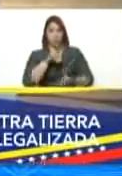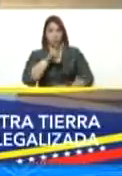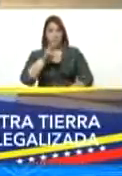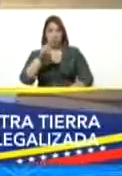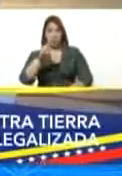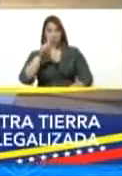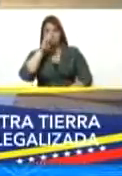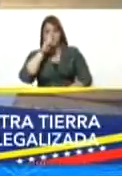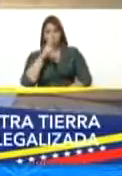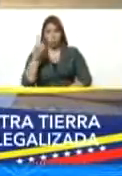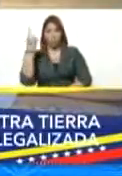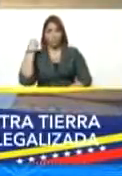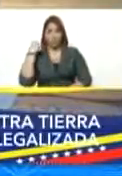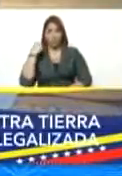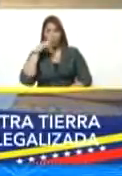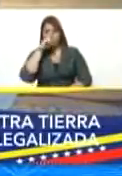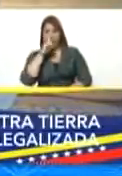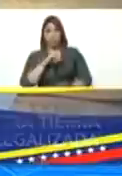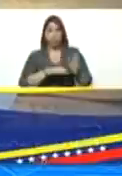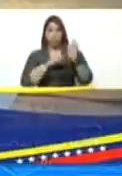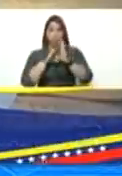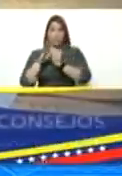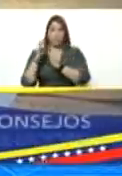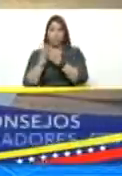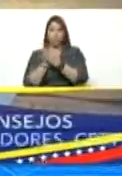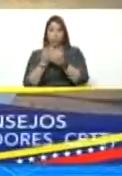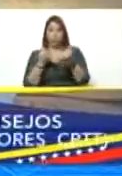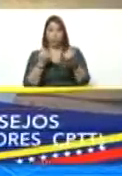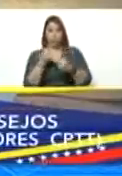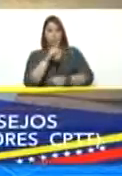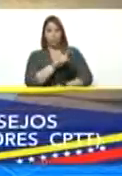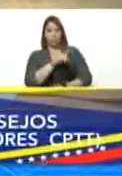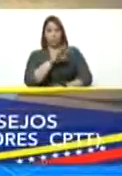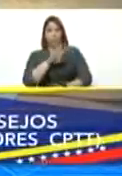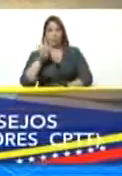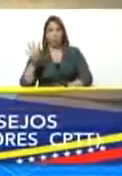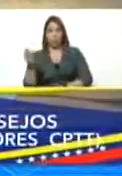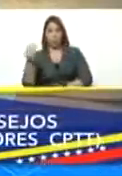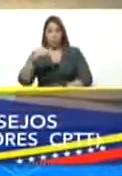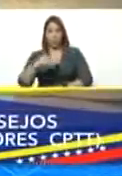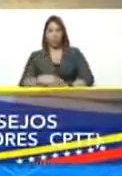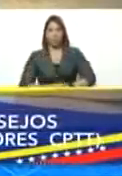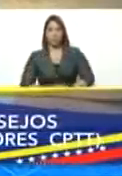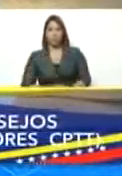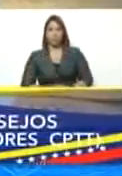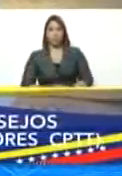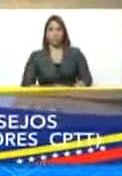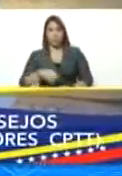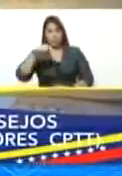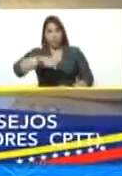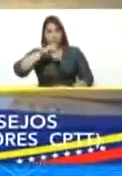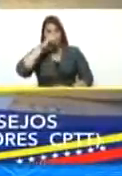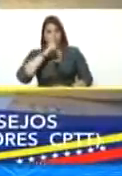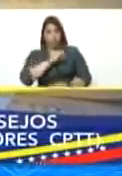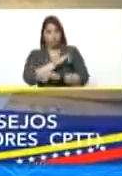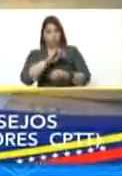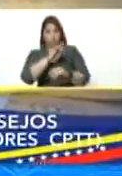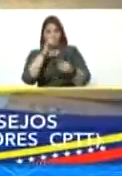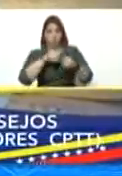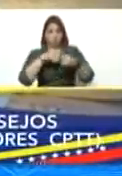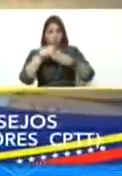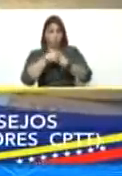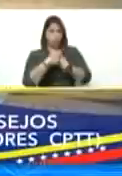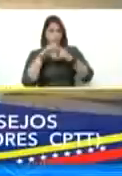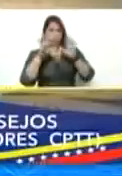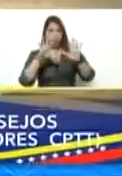2021, el año pasado, el año del crecimiento económico, 144 más. Y este año llevamos conformado